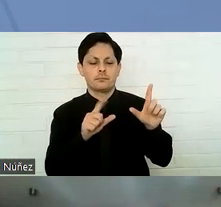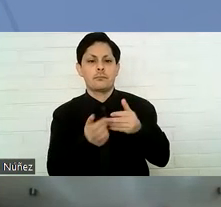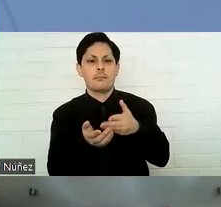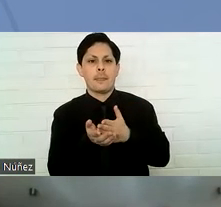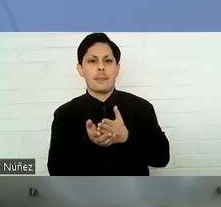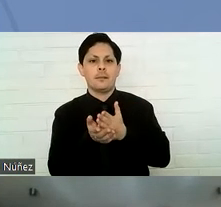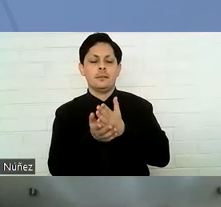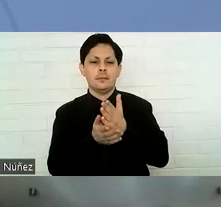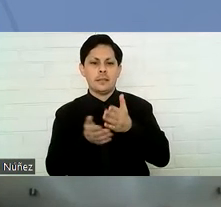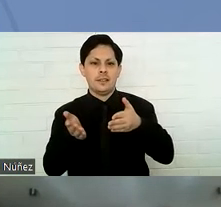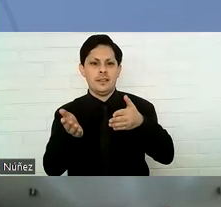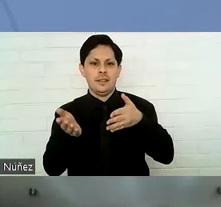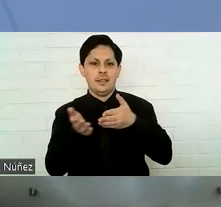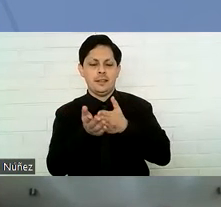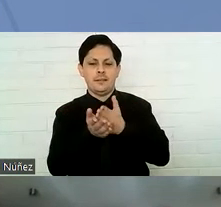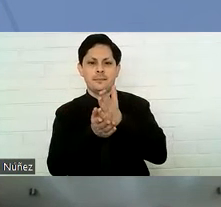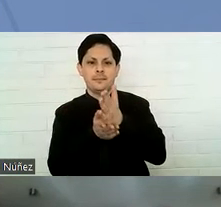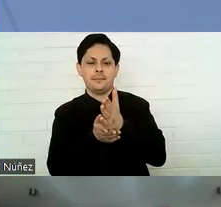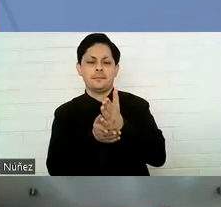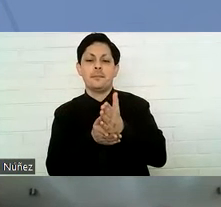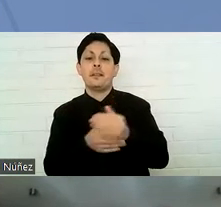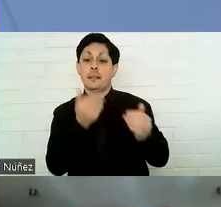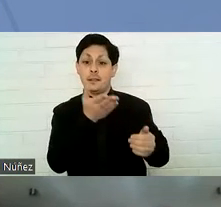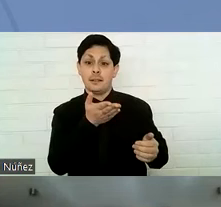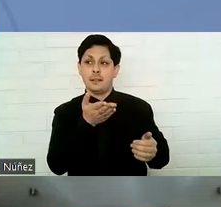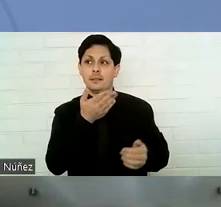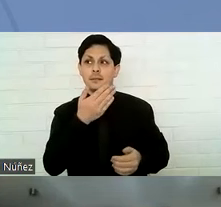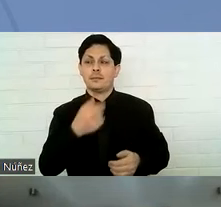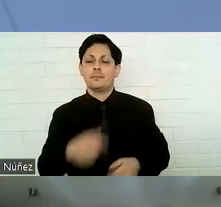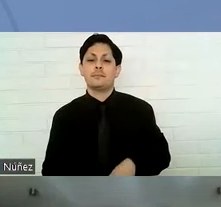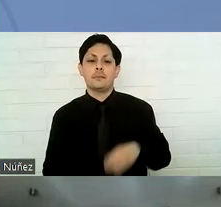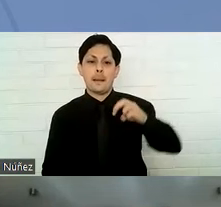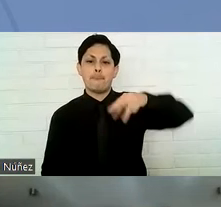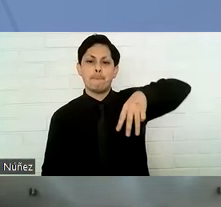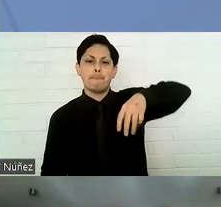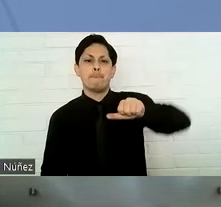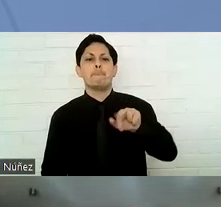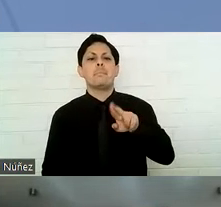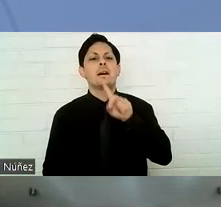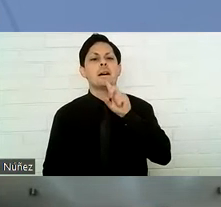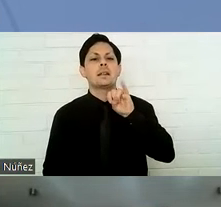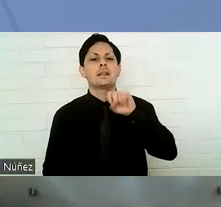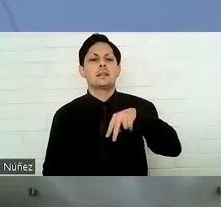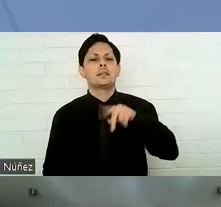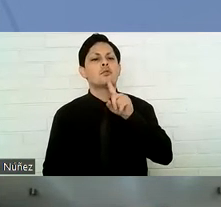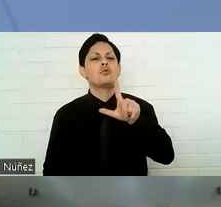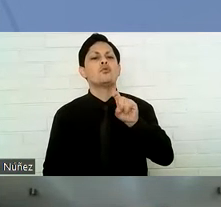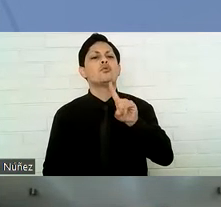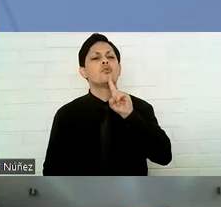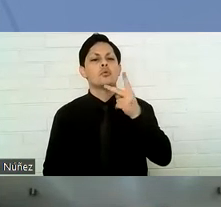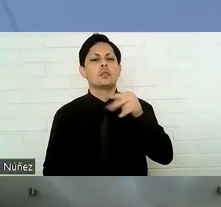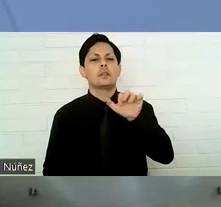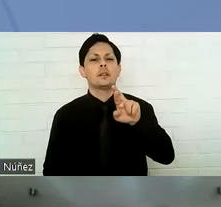esta cita de Martin Luther King que señala: la cobardía pregunta, ¿es